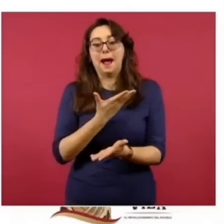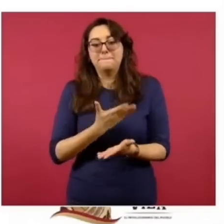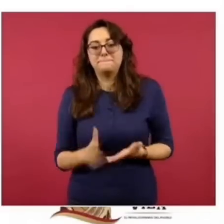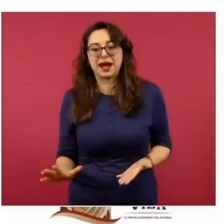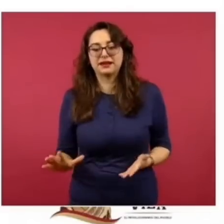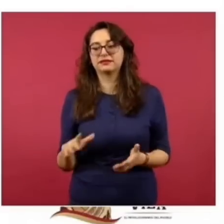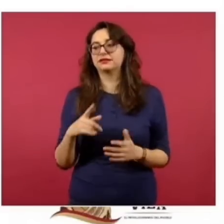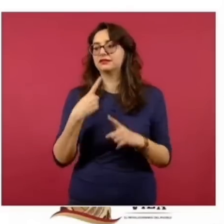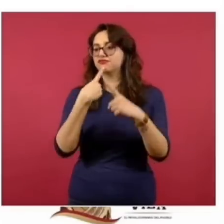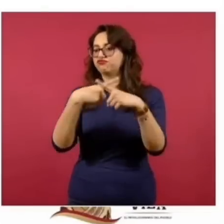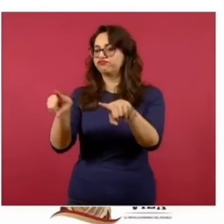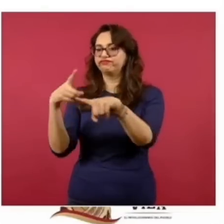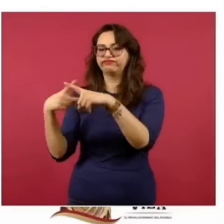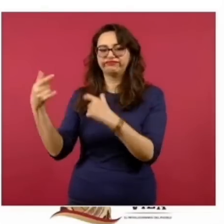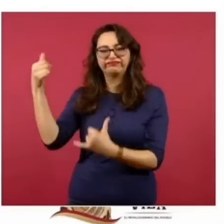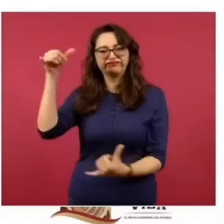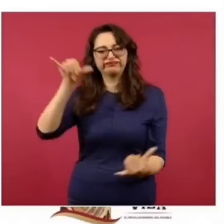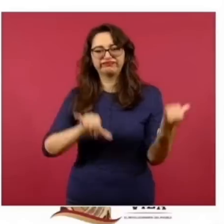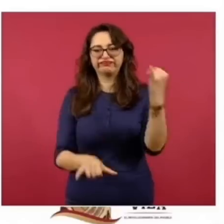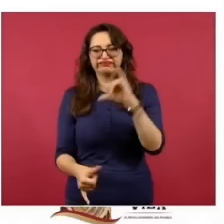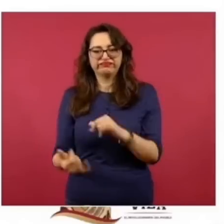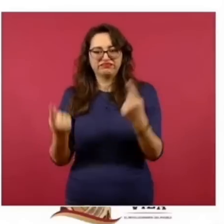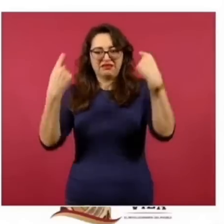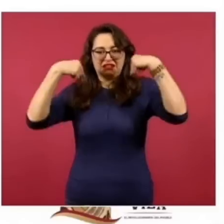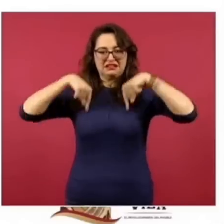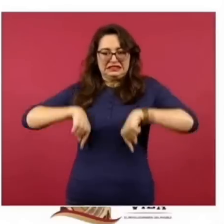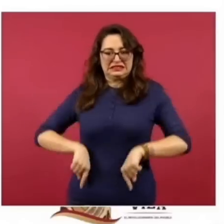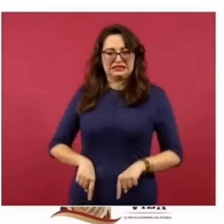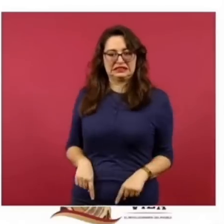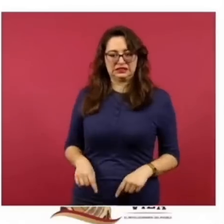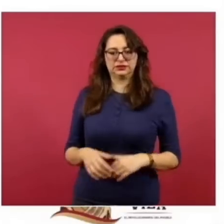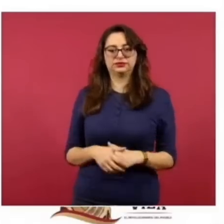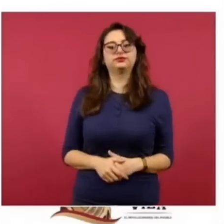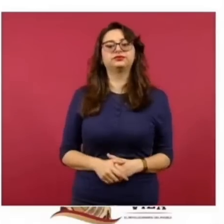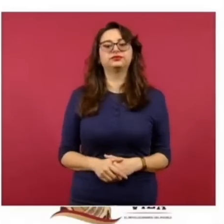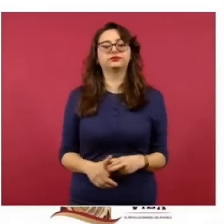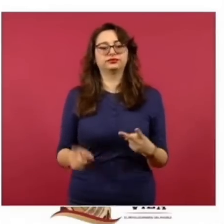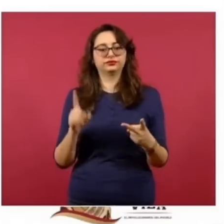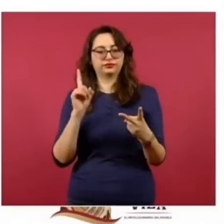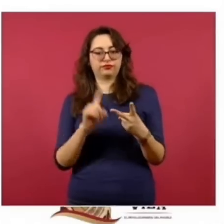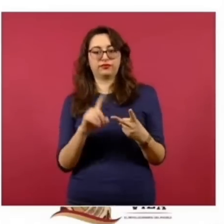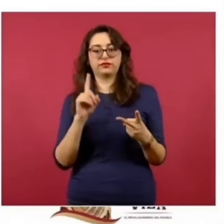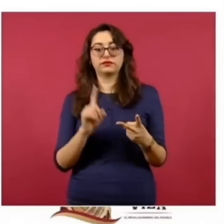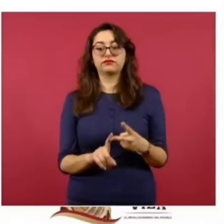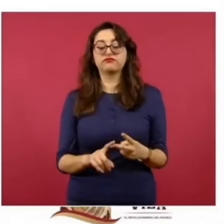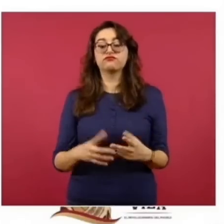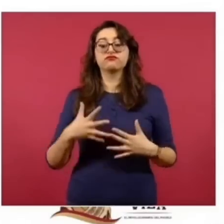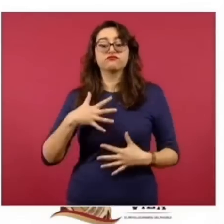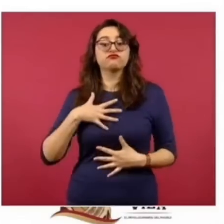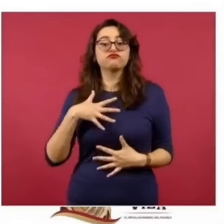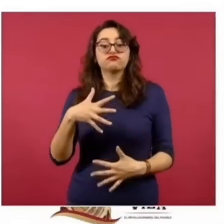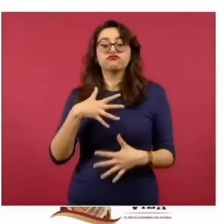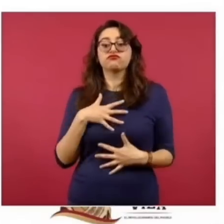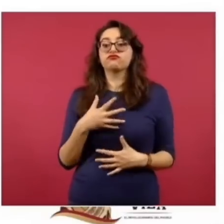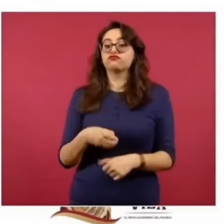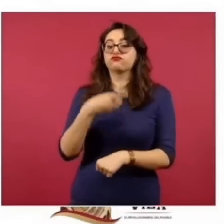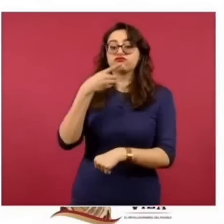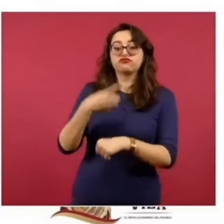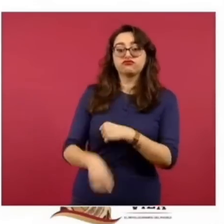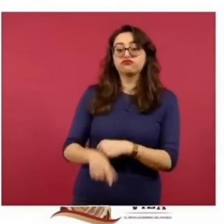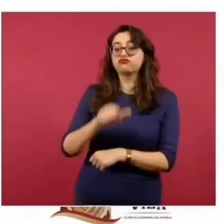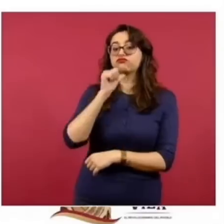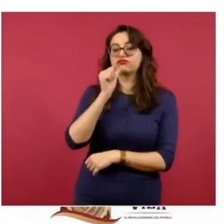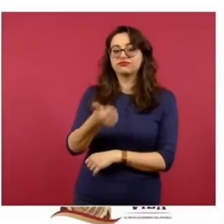pesados y otros productos. El otro mito es que no dañan los pulmones. Falso. Los